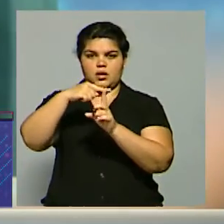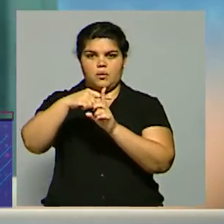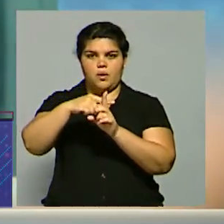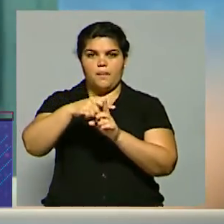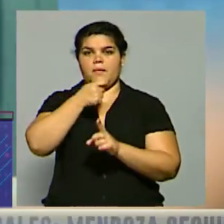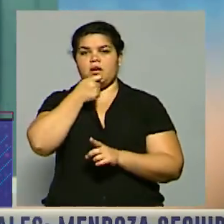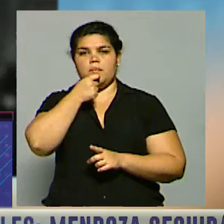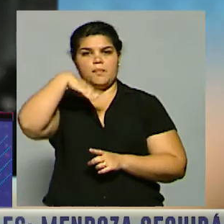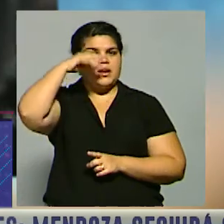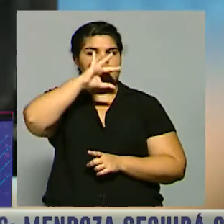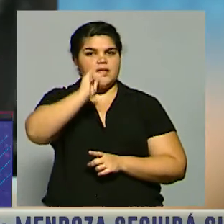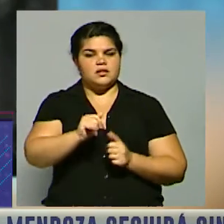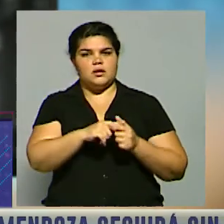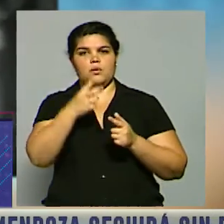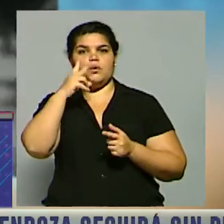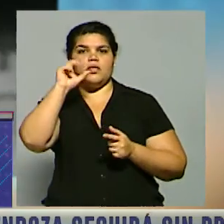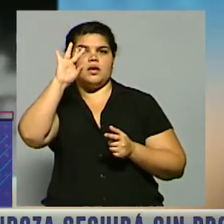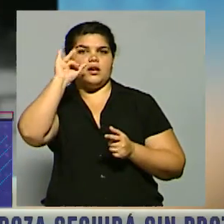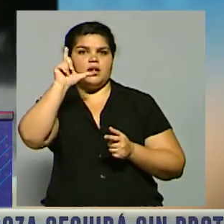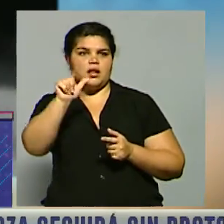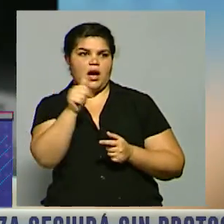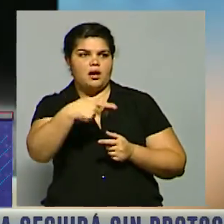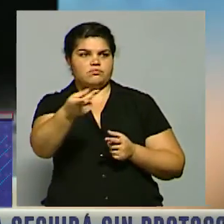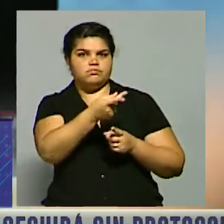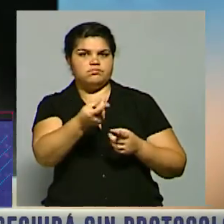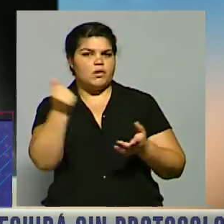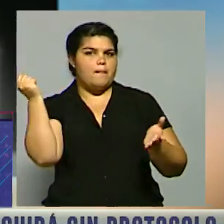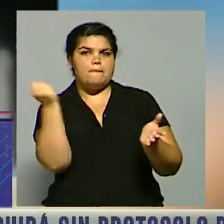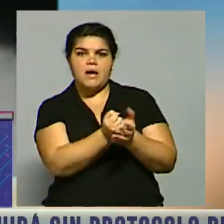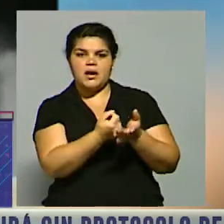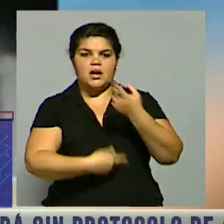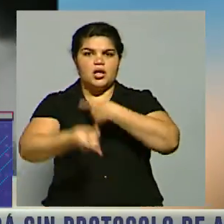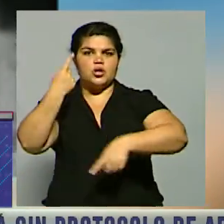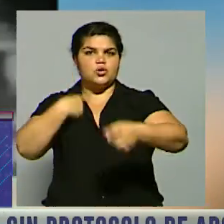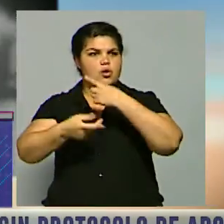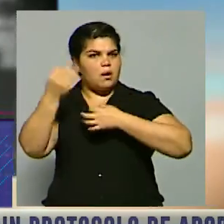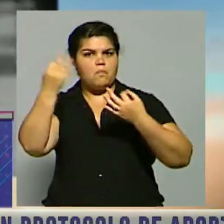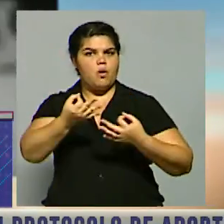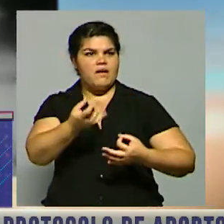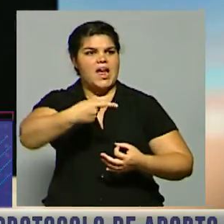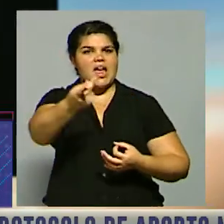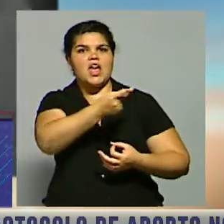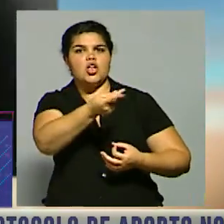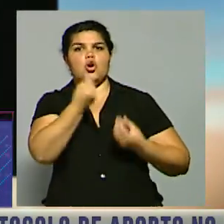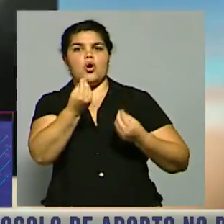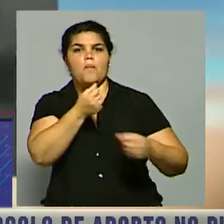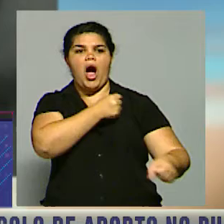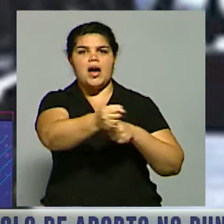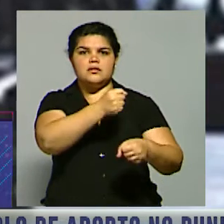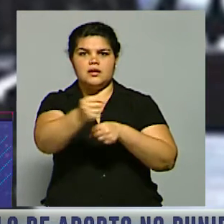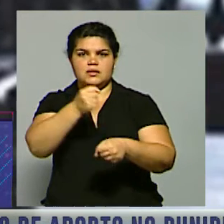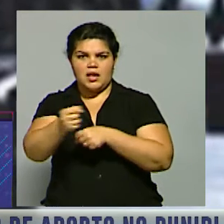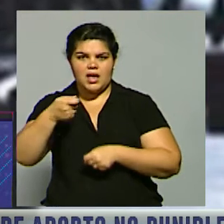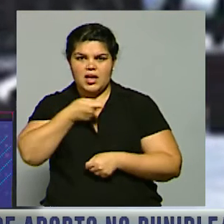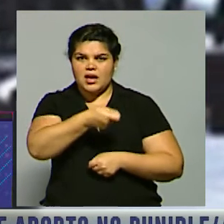como Menéndez, como Videla, hayan quedado inscritos en la historia como lo que son, asesinos del pueblo, asesinos a